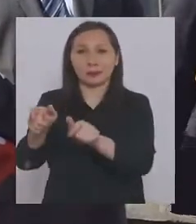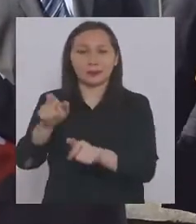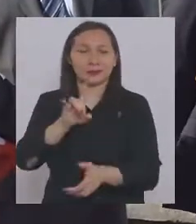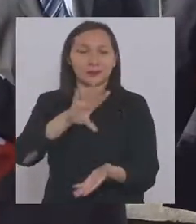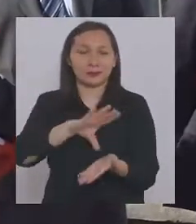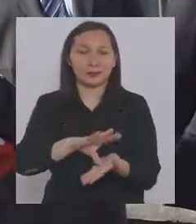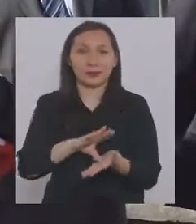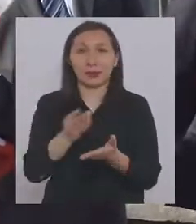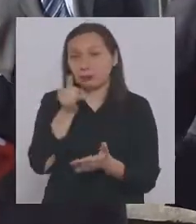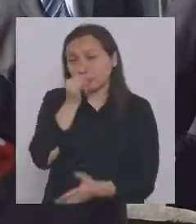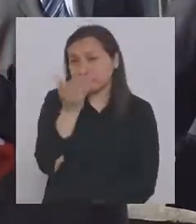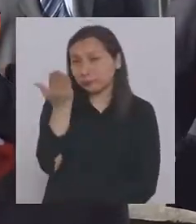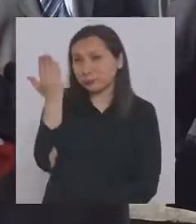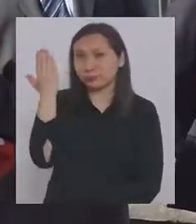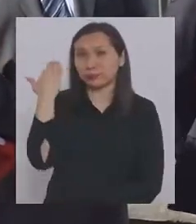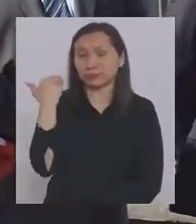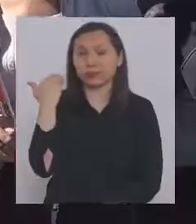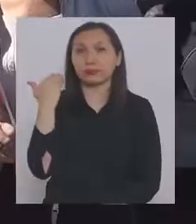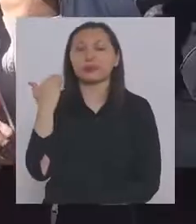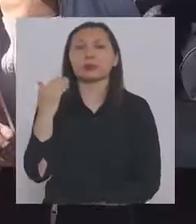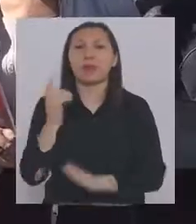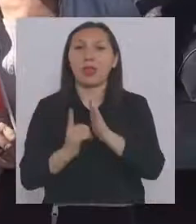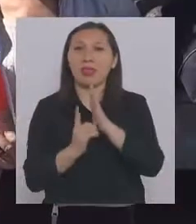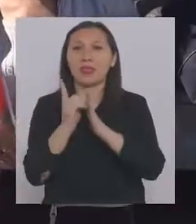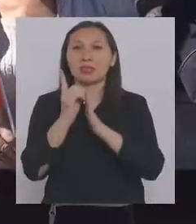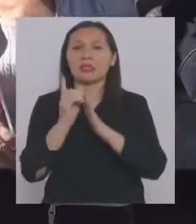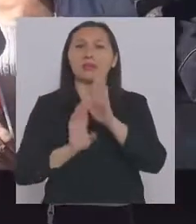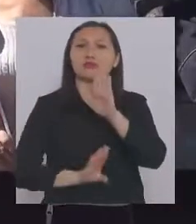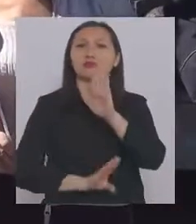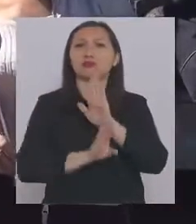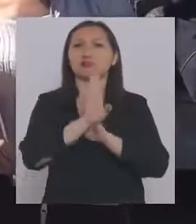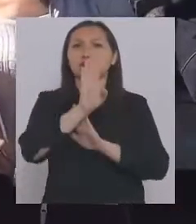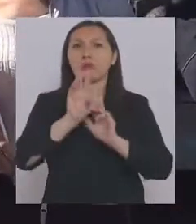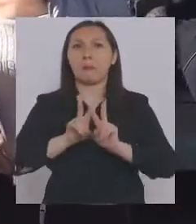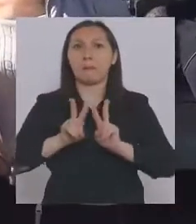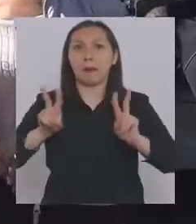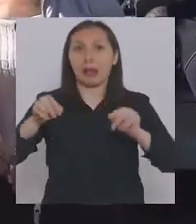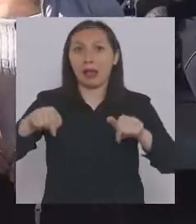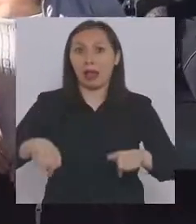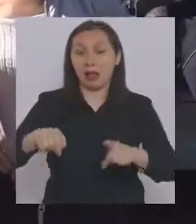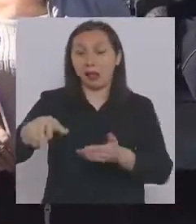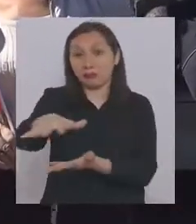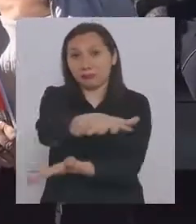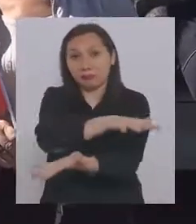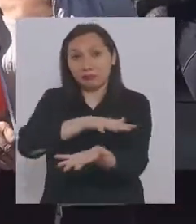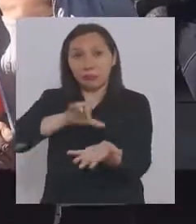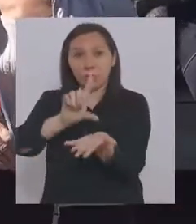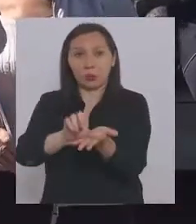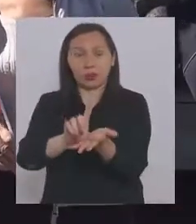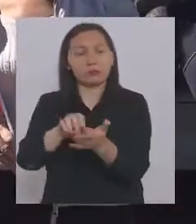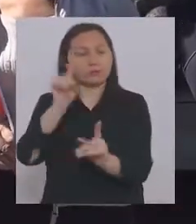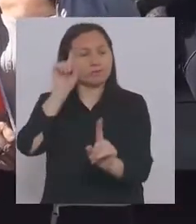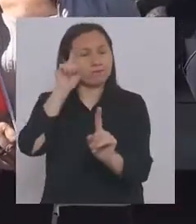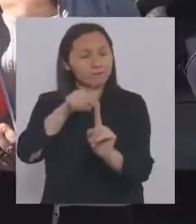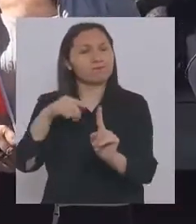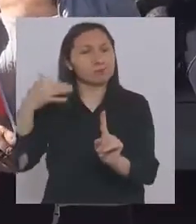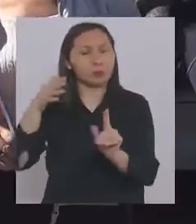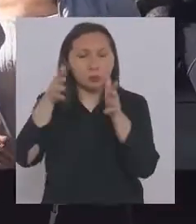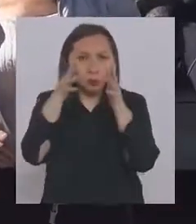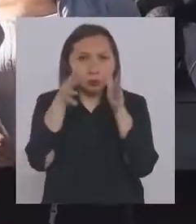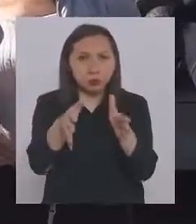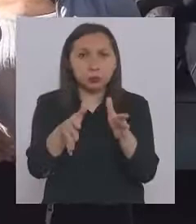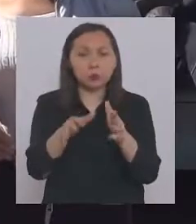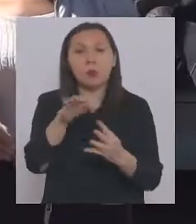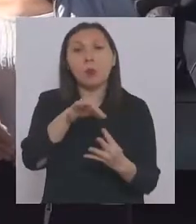Hace mucho tiempo, traer desarrollo, progreso y paz a esta zona ha sido una de nuestras grandes prioridades. Y una